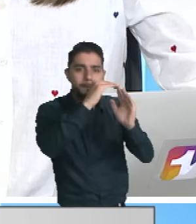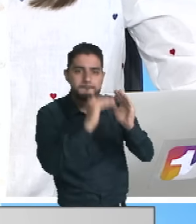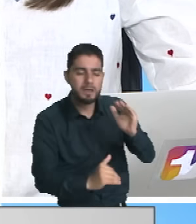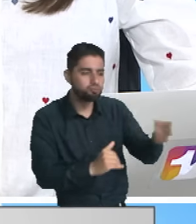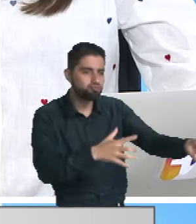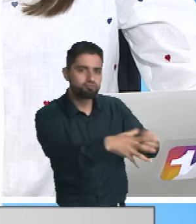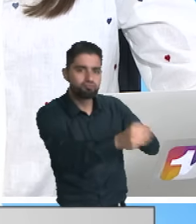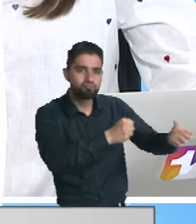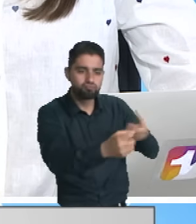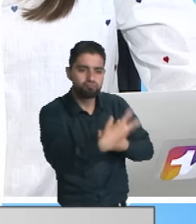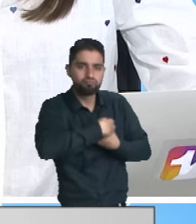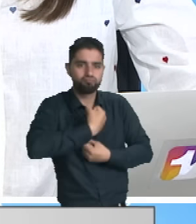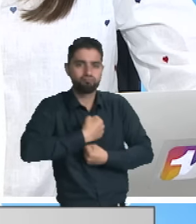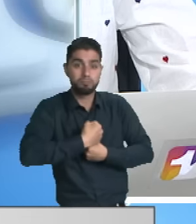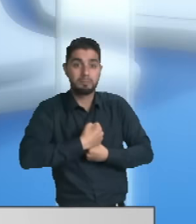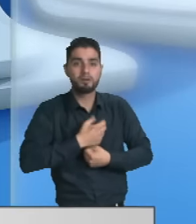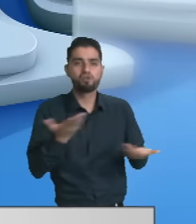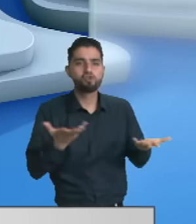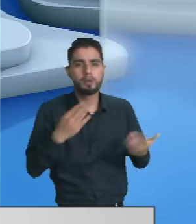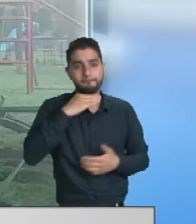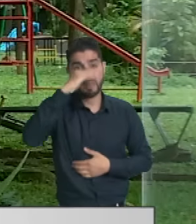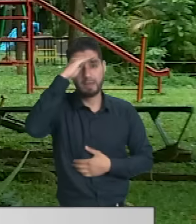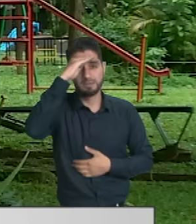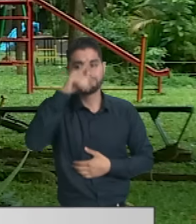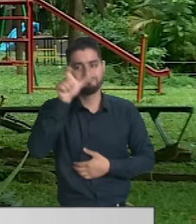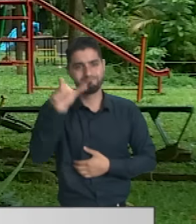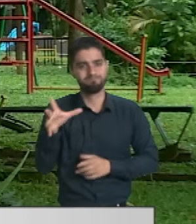importante golpe. Alejandro, buenas tardes.